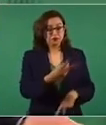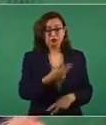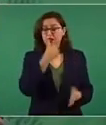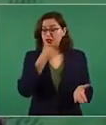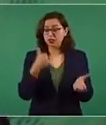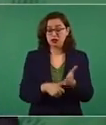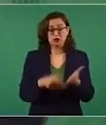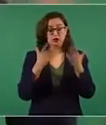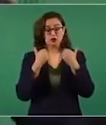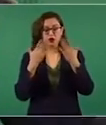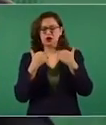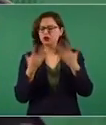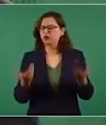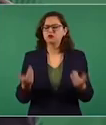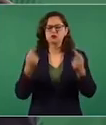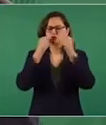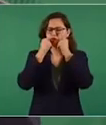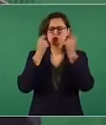carta, no le hace.